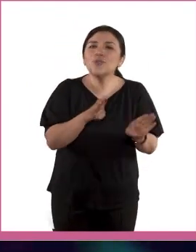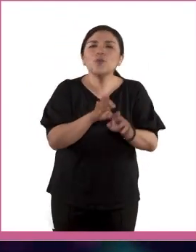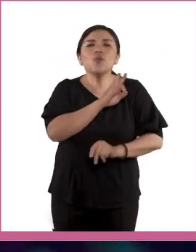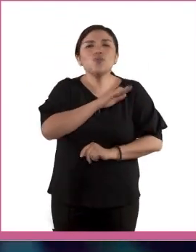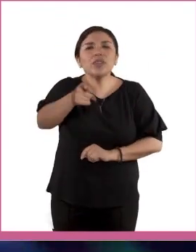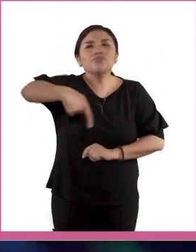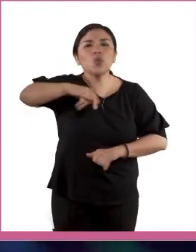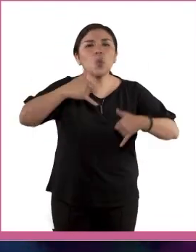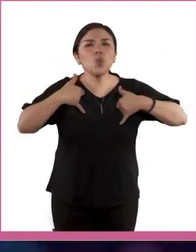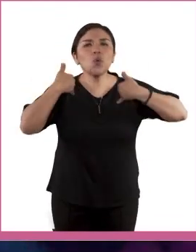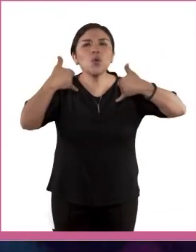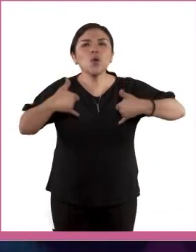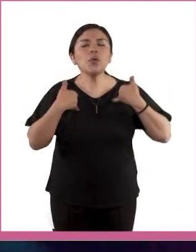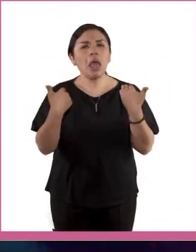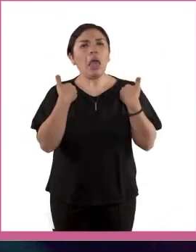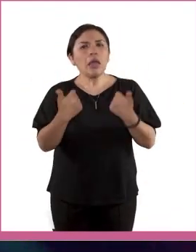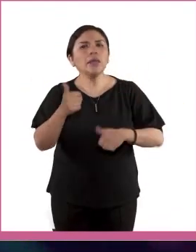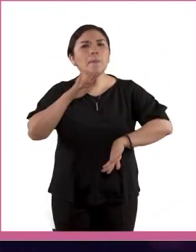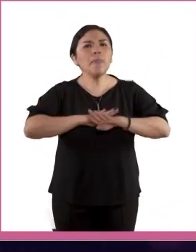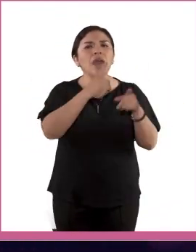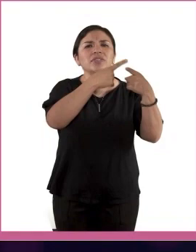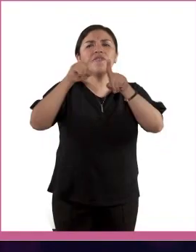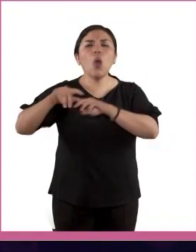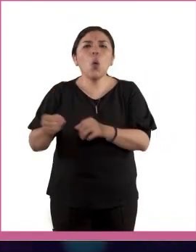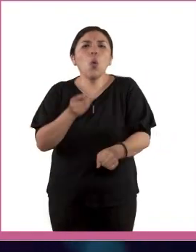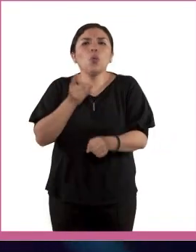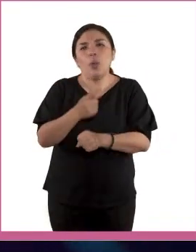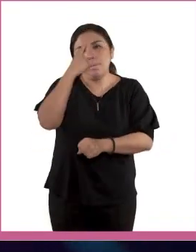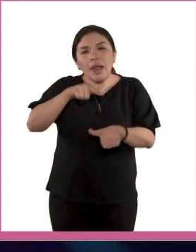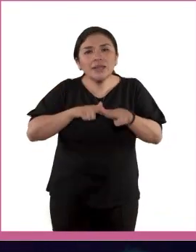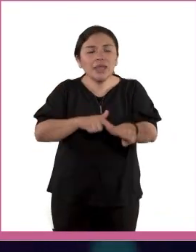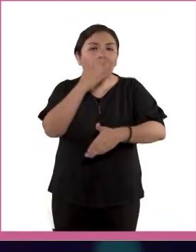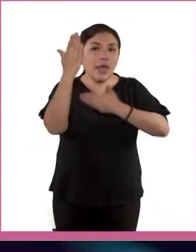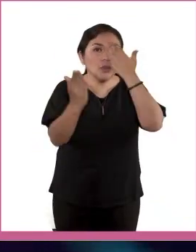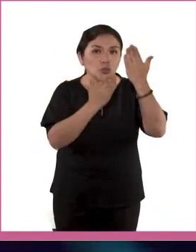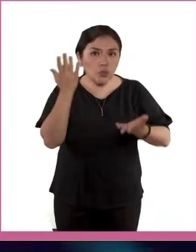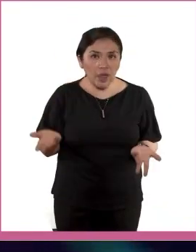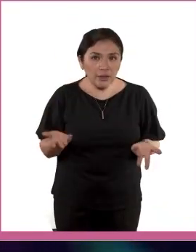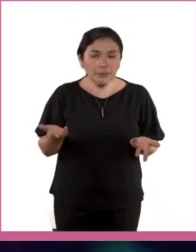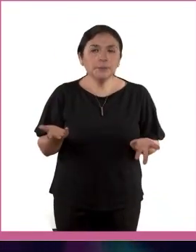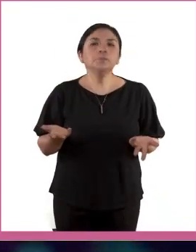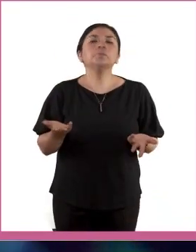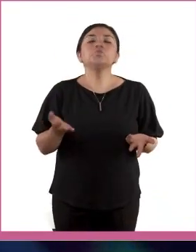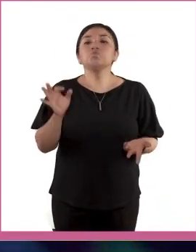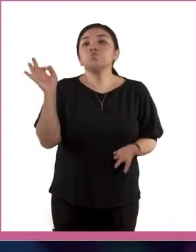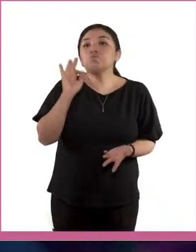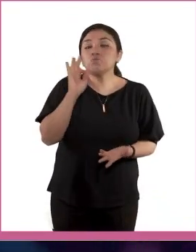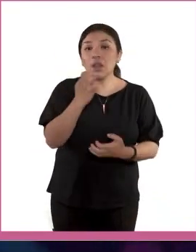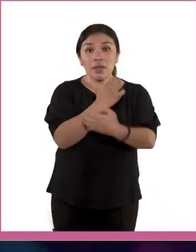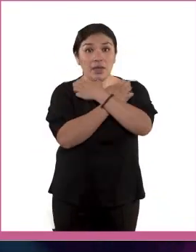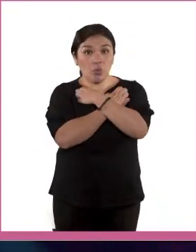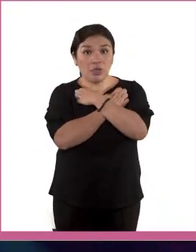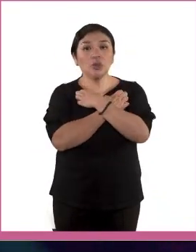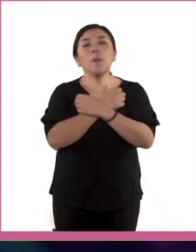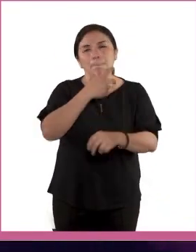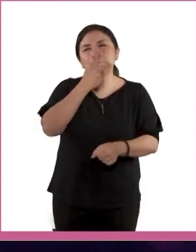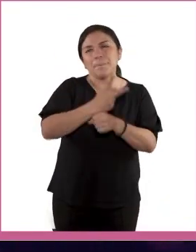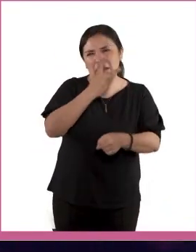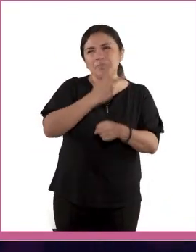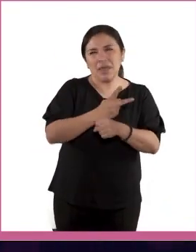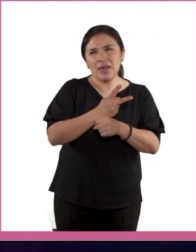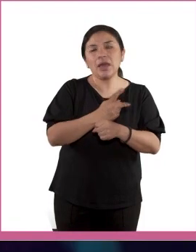les permite a ustedes como jóvenes tener múltiples oportunidades para seguir estudiando. En el caso de la educación